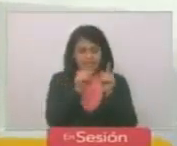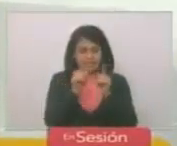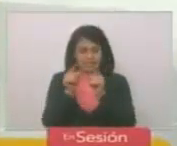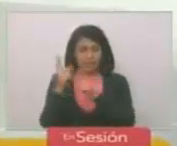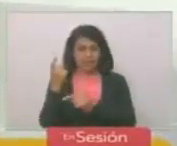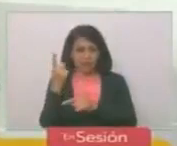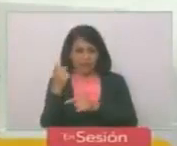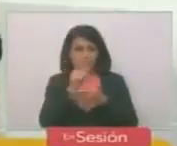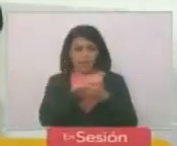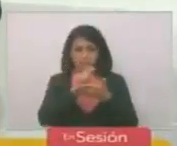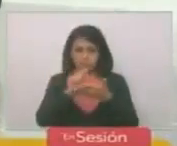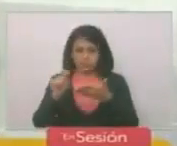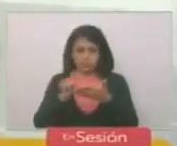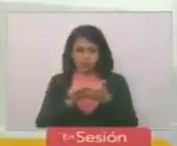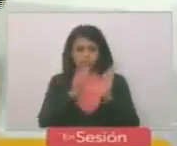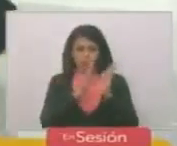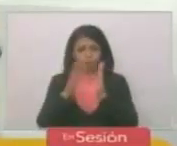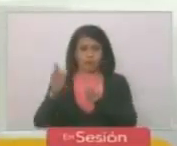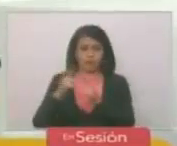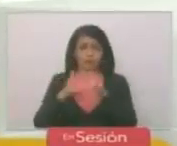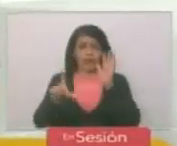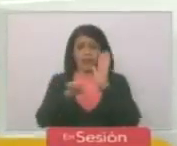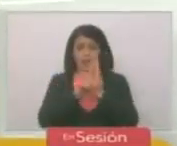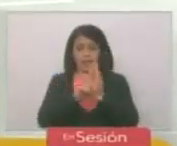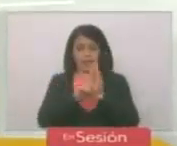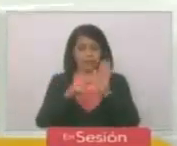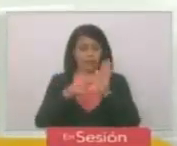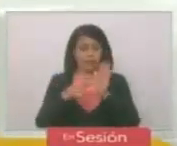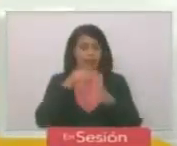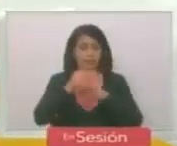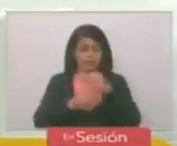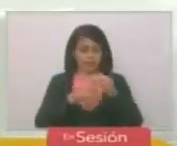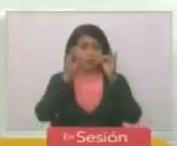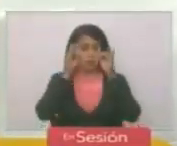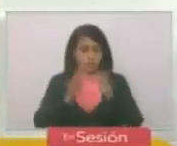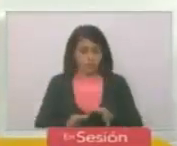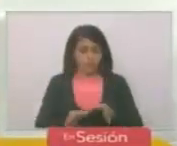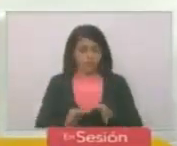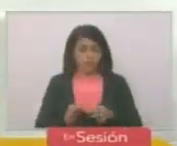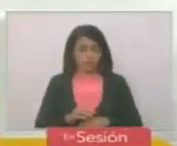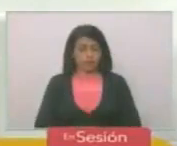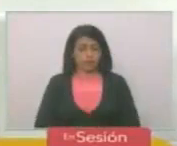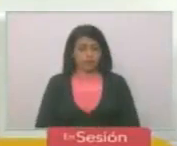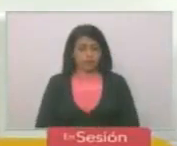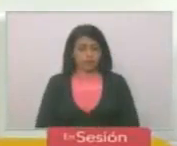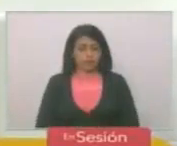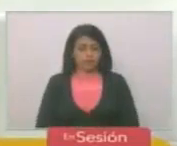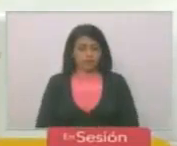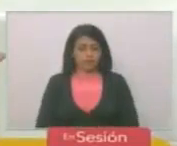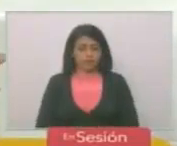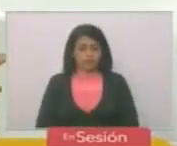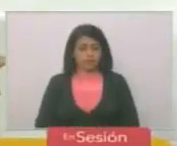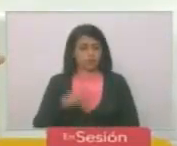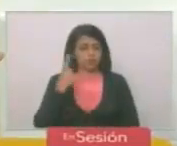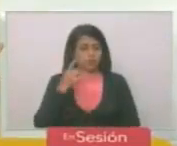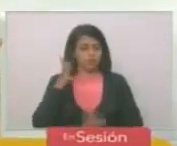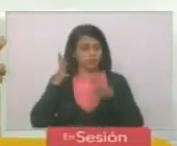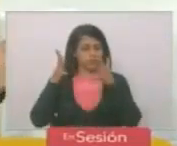deficiencia de redacción, camarada. Las leyes hay que hacerlas bien redactadas. Solo sugiero